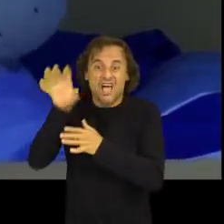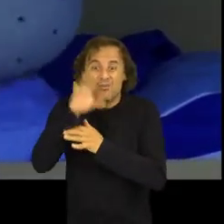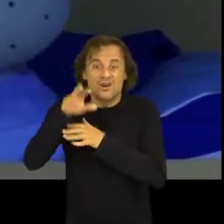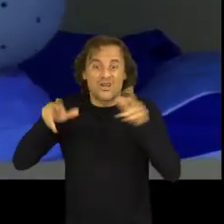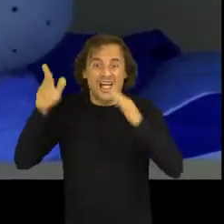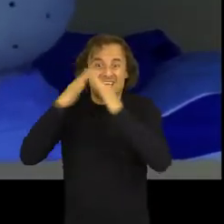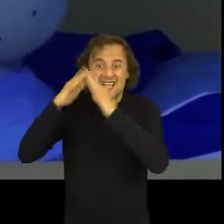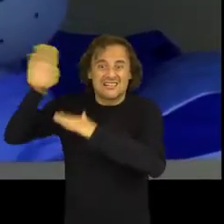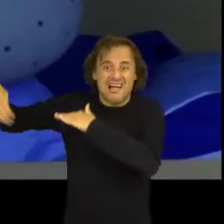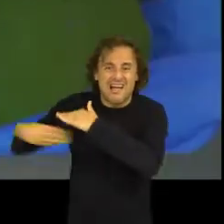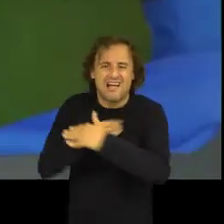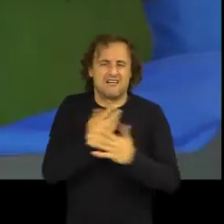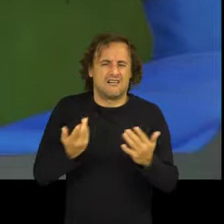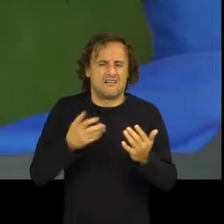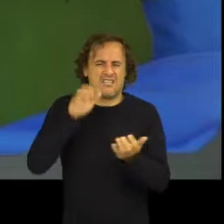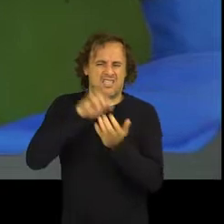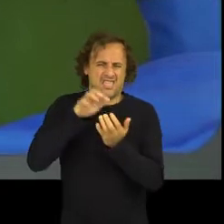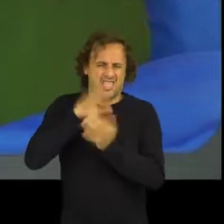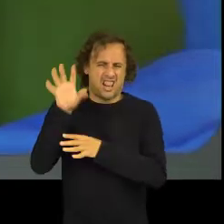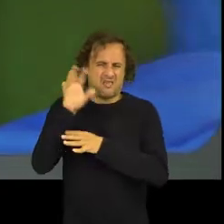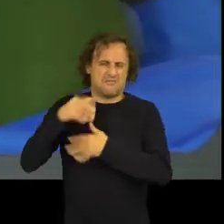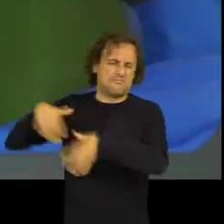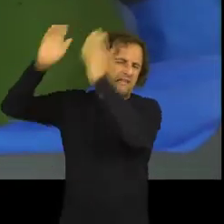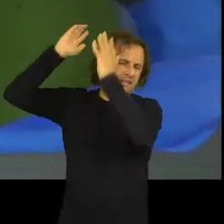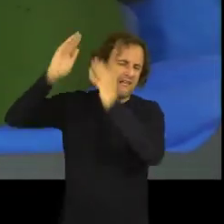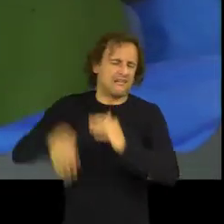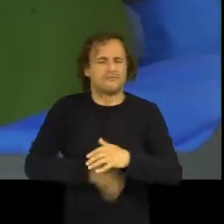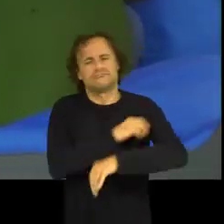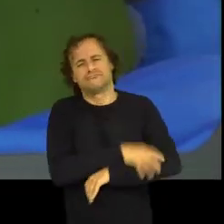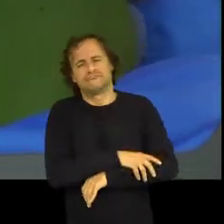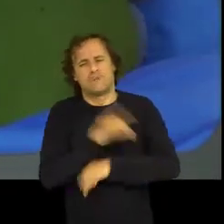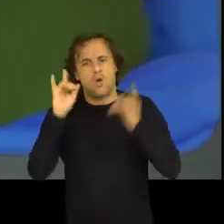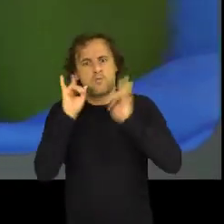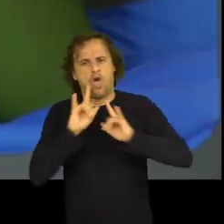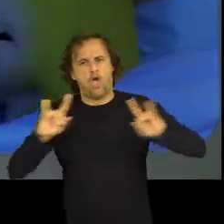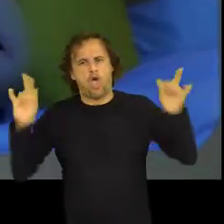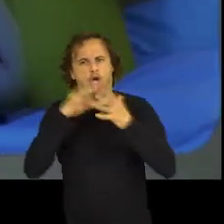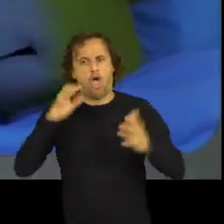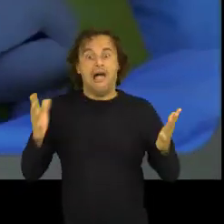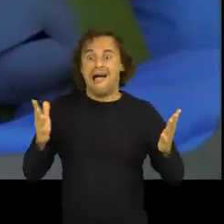un dinosauro na casa. Un dinosauro. Va.